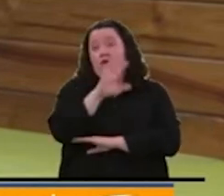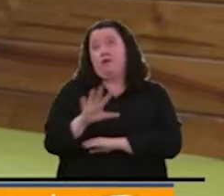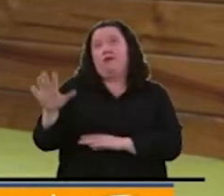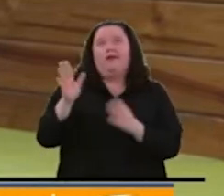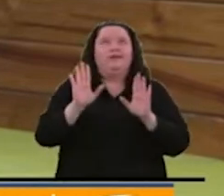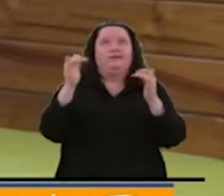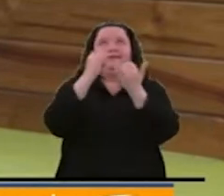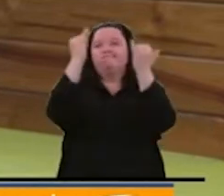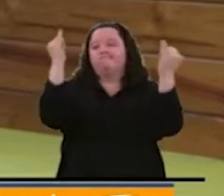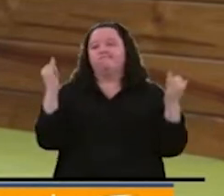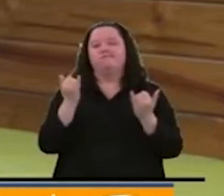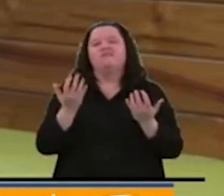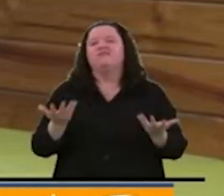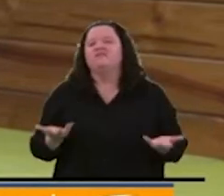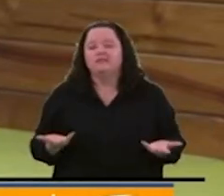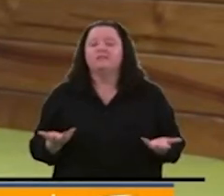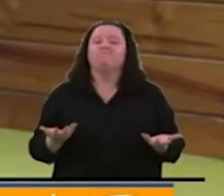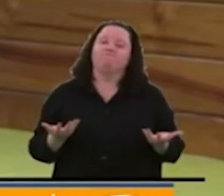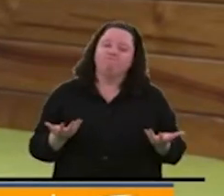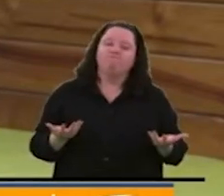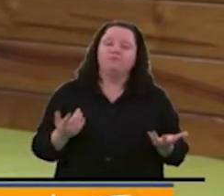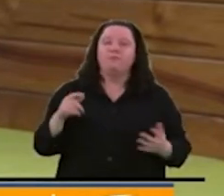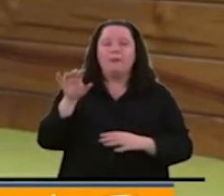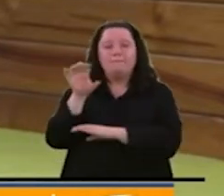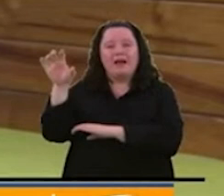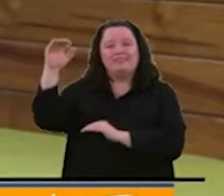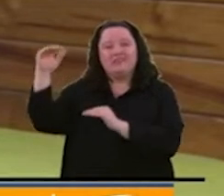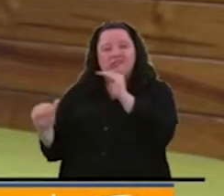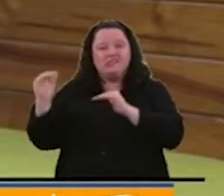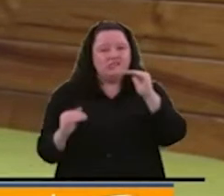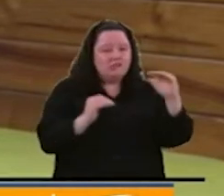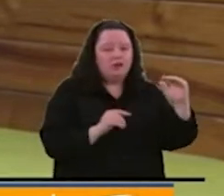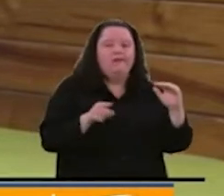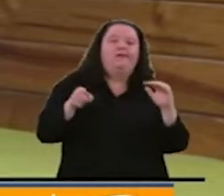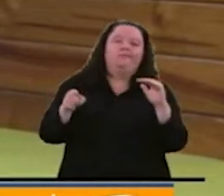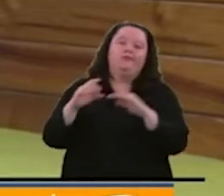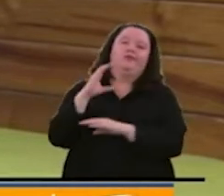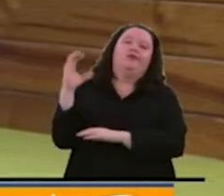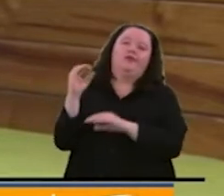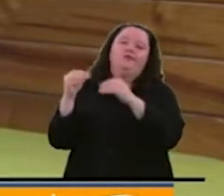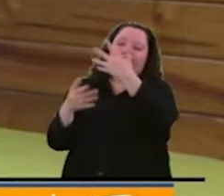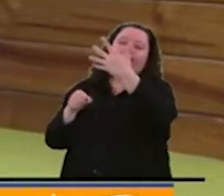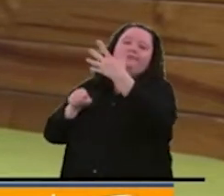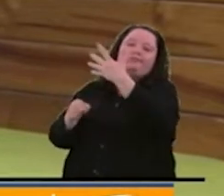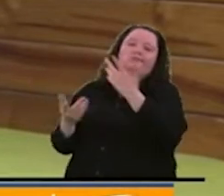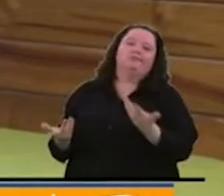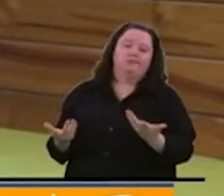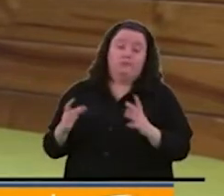tristemente dentro de los países más desiguales e inequitativos de la sociedad